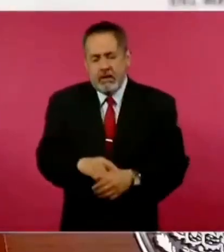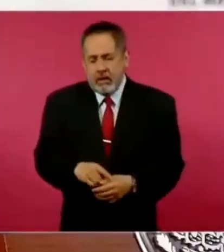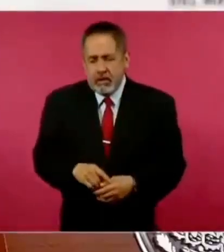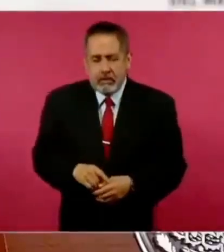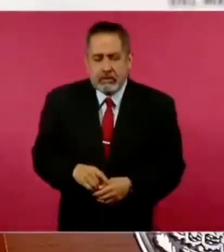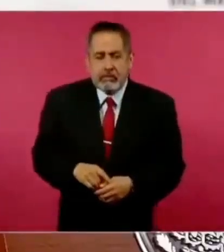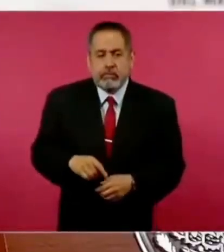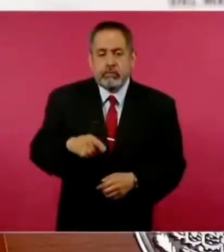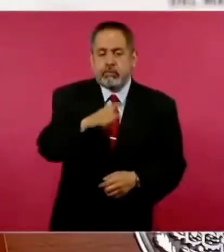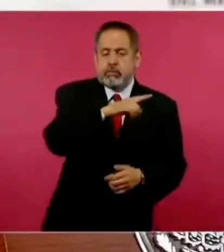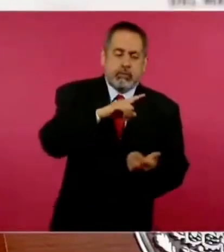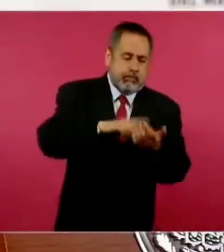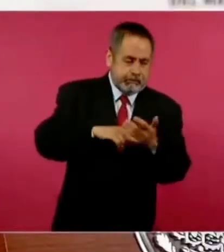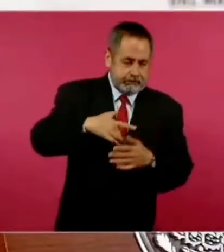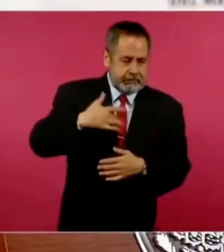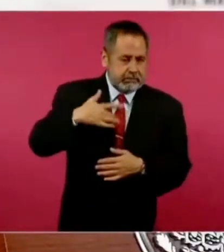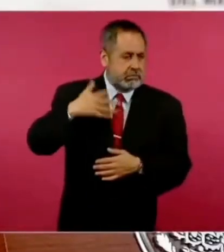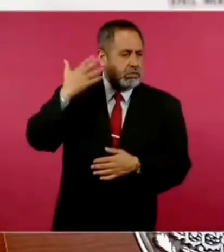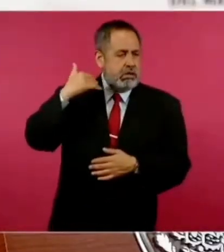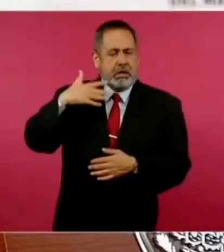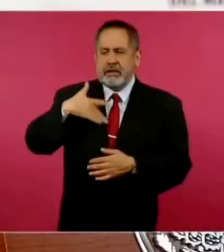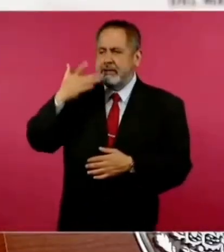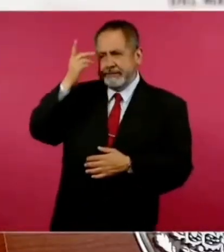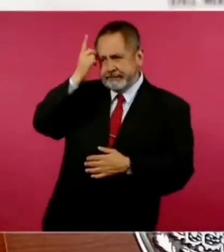los que se sentían dueños de México.